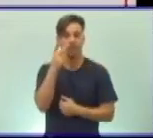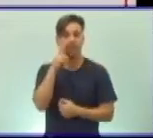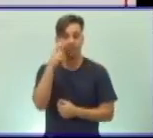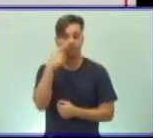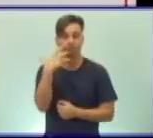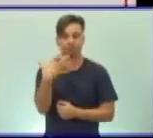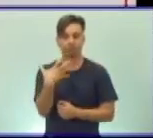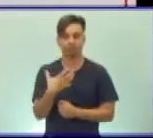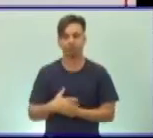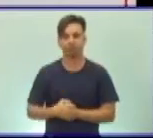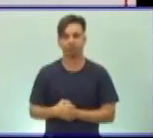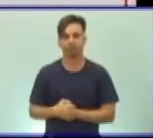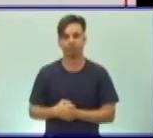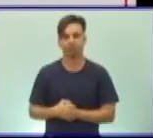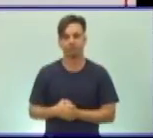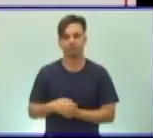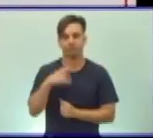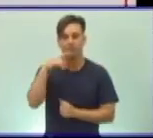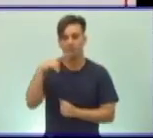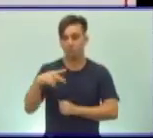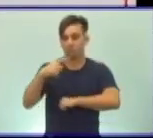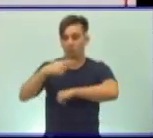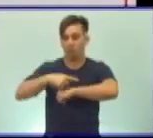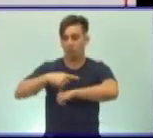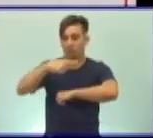un triángulo rectángulo.